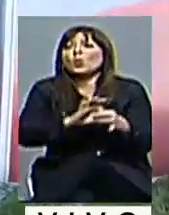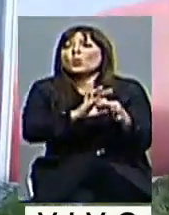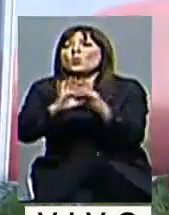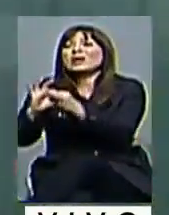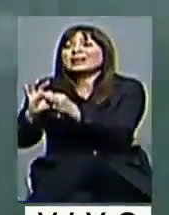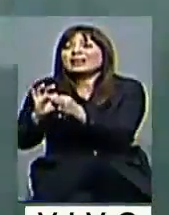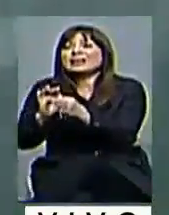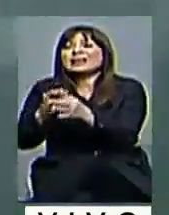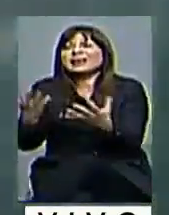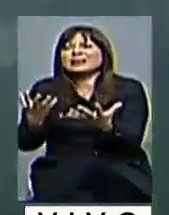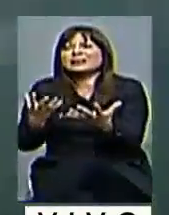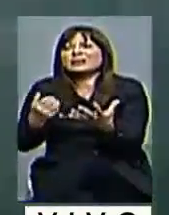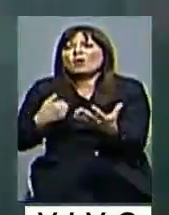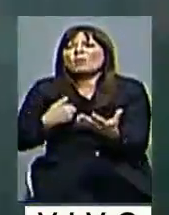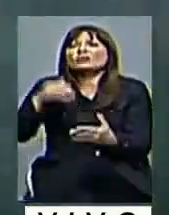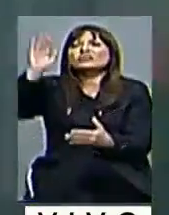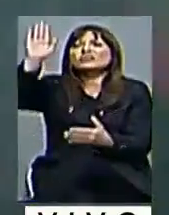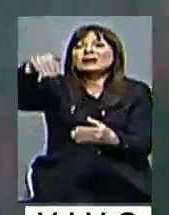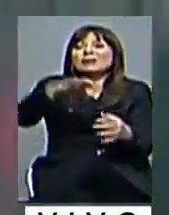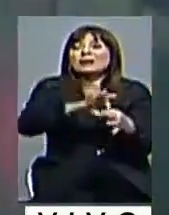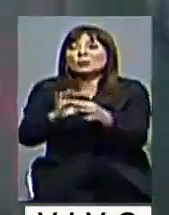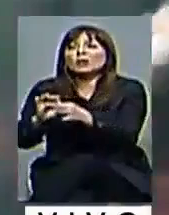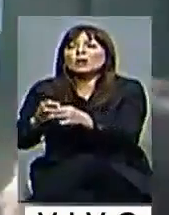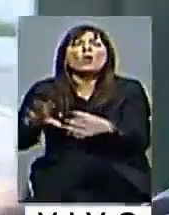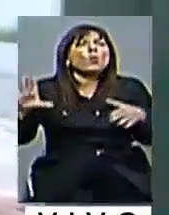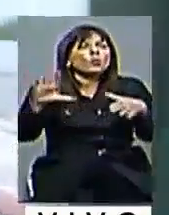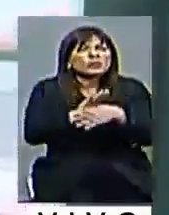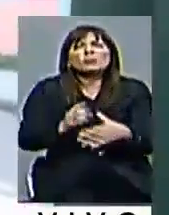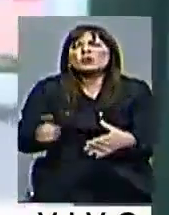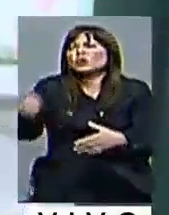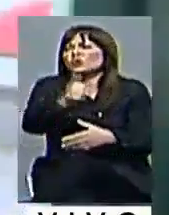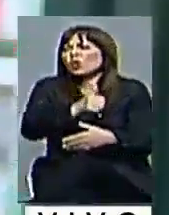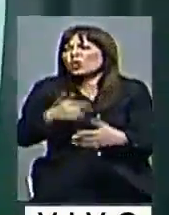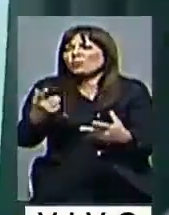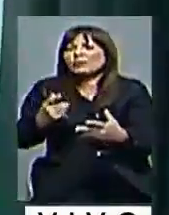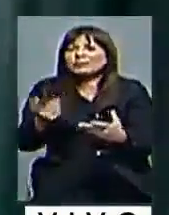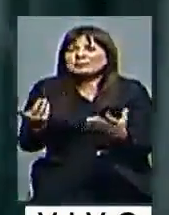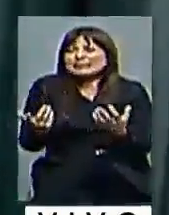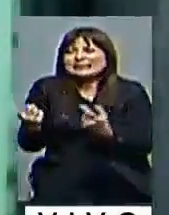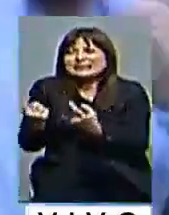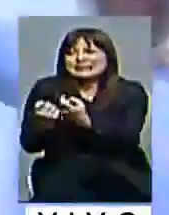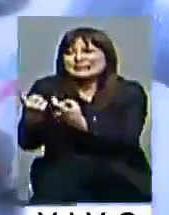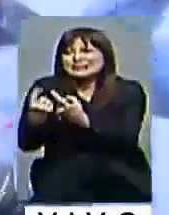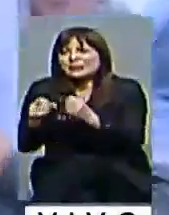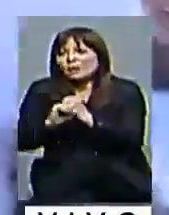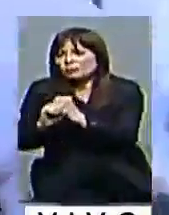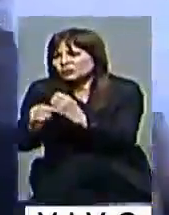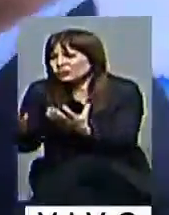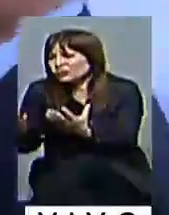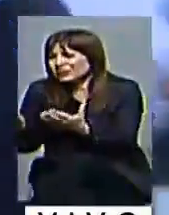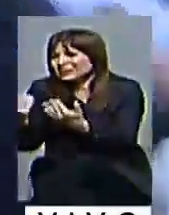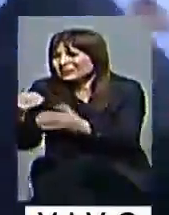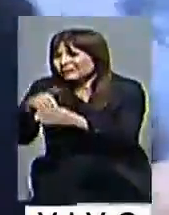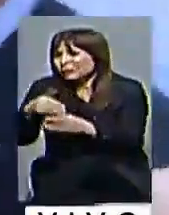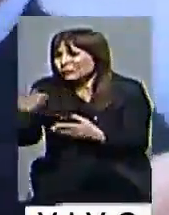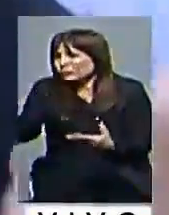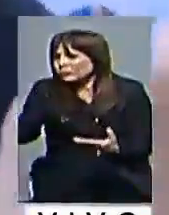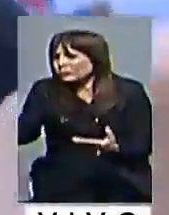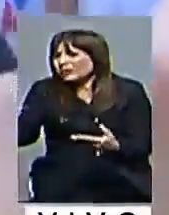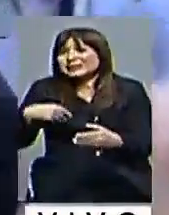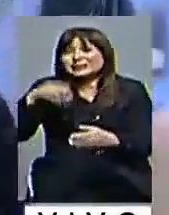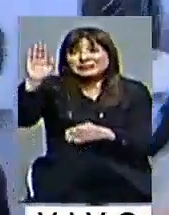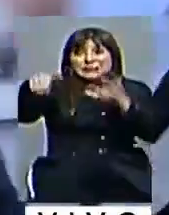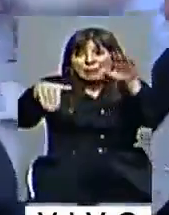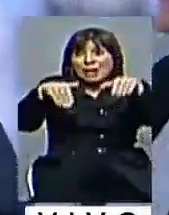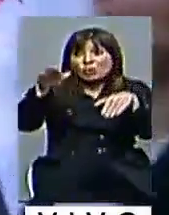el fondo, al llamar a unidad, en el fondo juntémonos todos, pero tiene que hacerle un guiño a la oposición, porque necesita sus votos. Entonces, este llamado al gobierno de